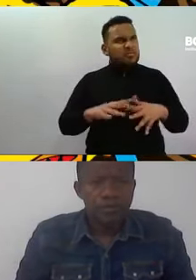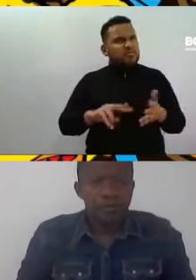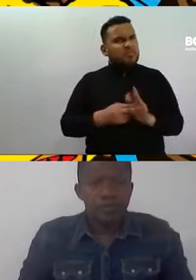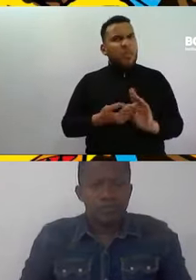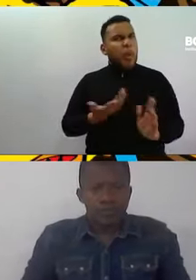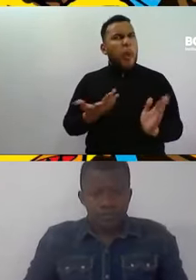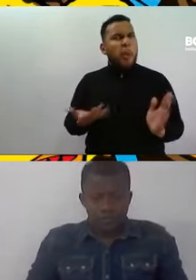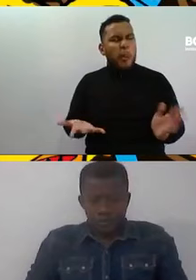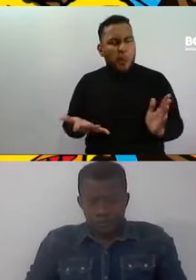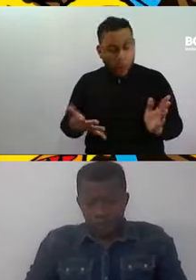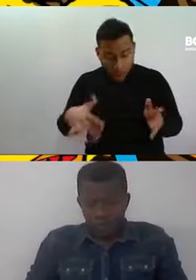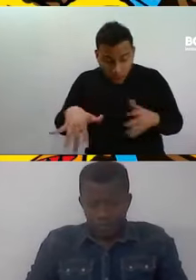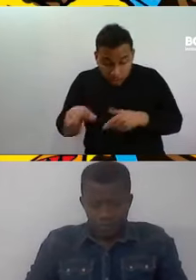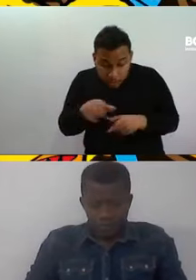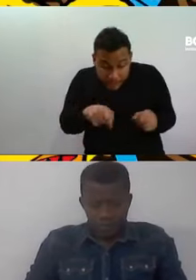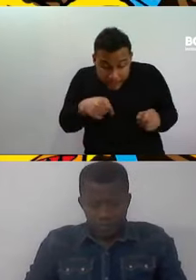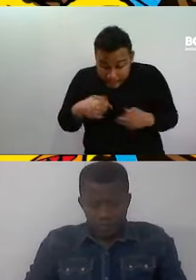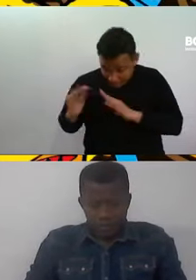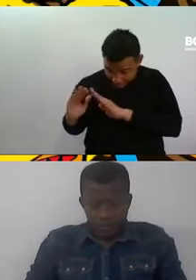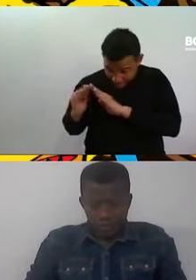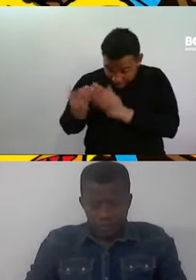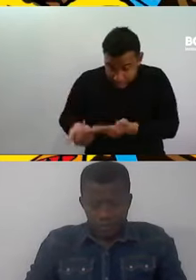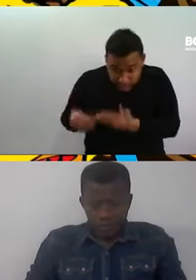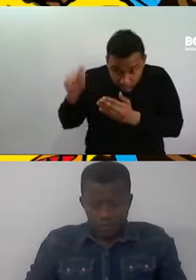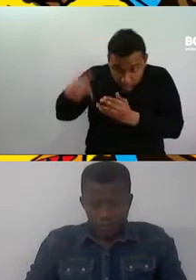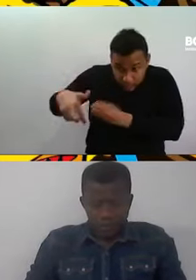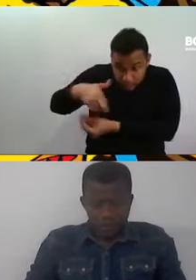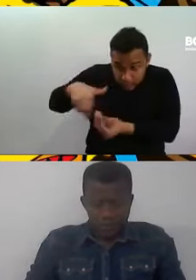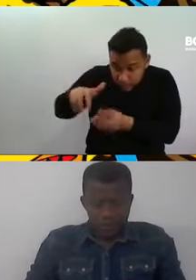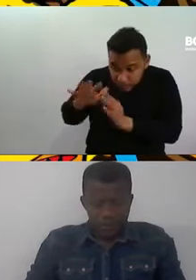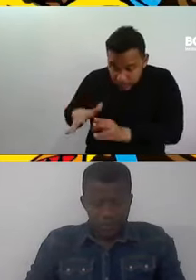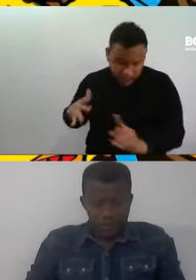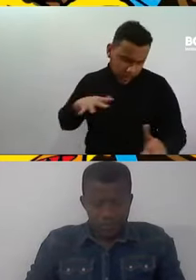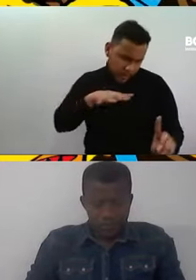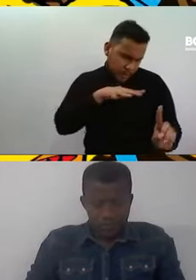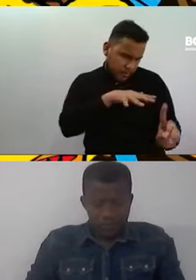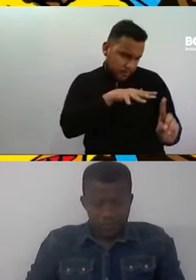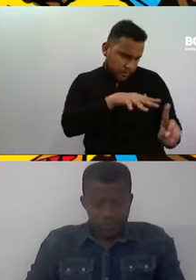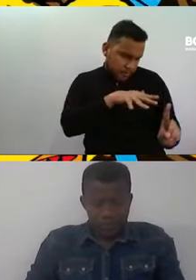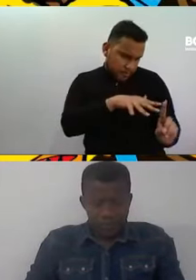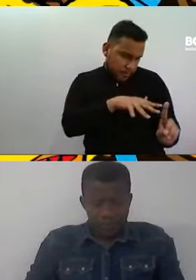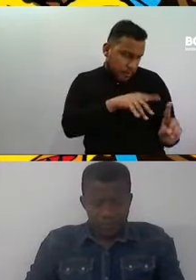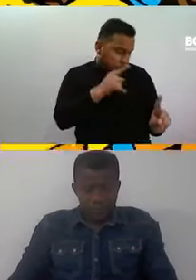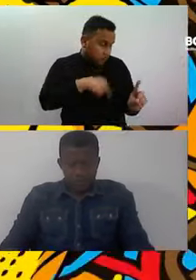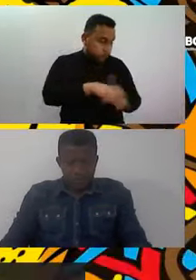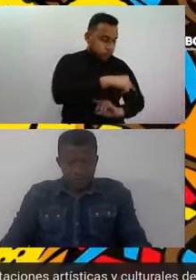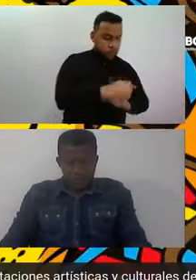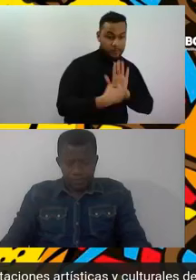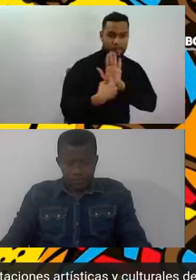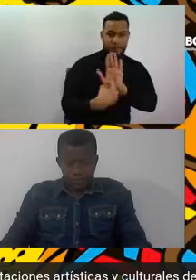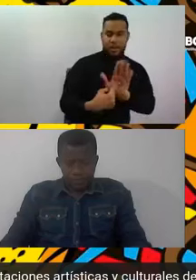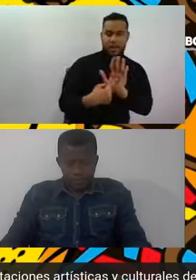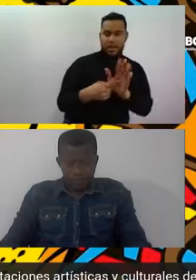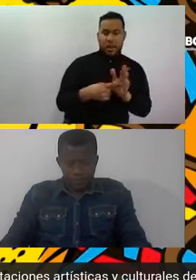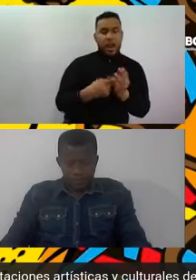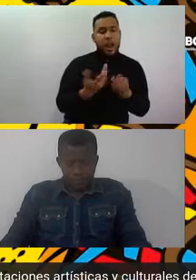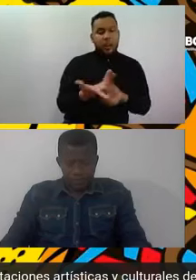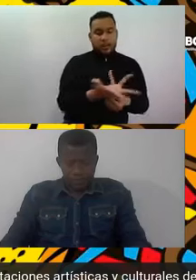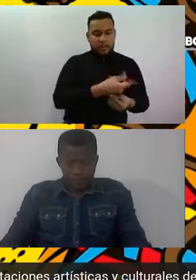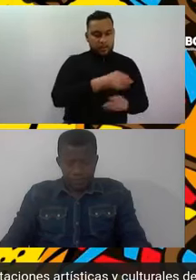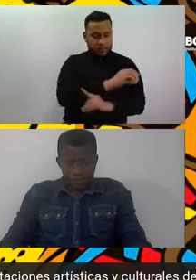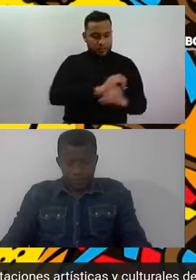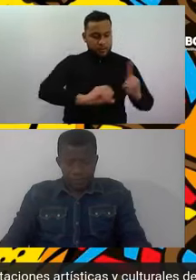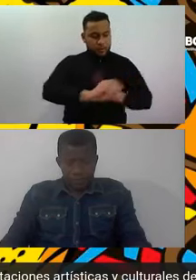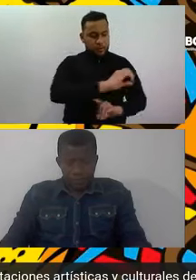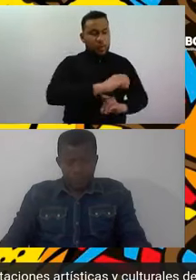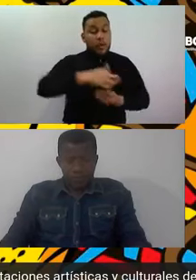incidencia tiene esta literatura en las manifestaciones artísticas y culturales propias en el Palenque